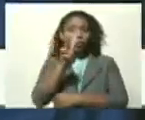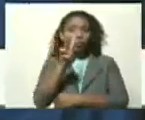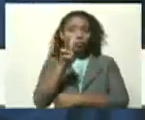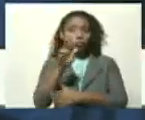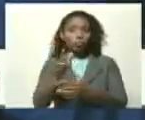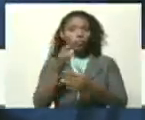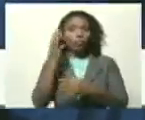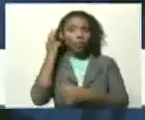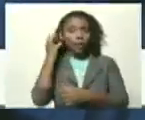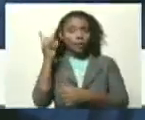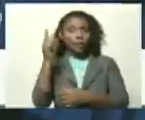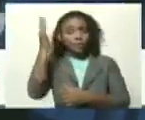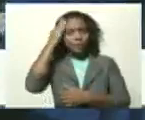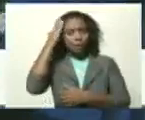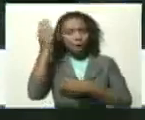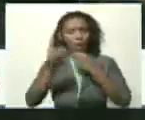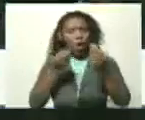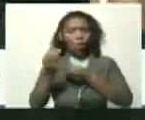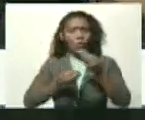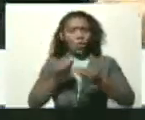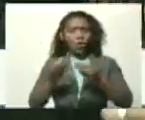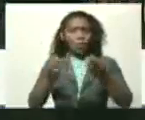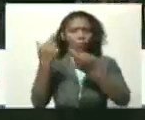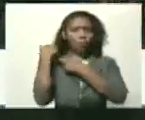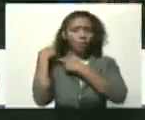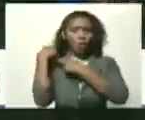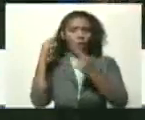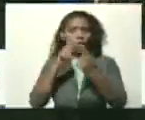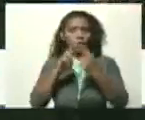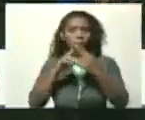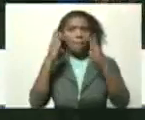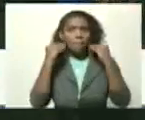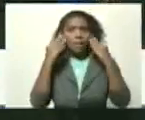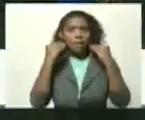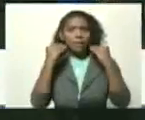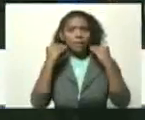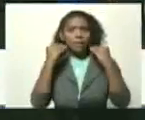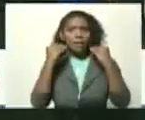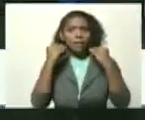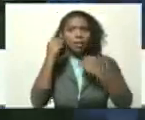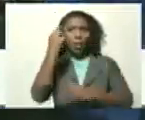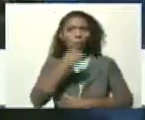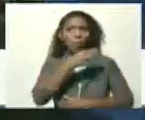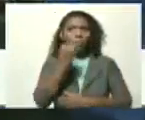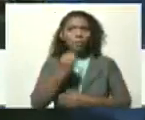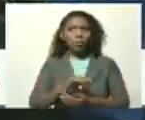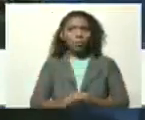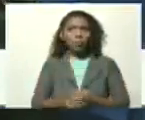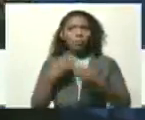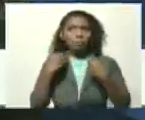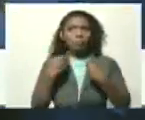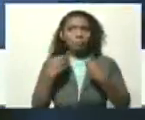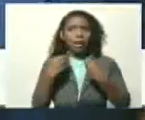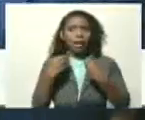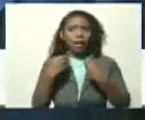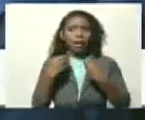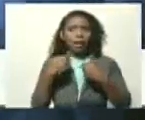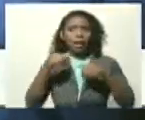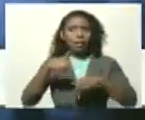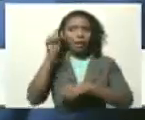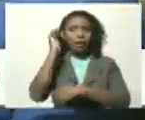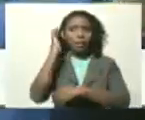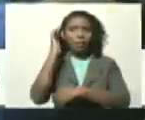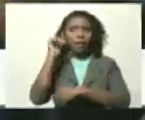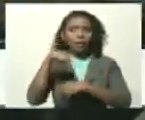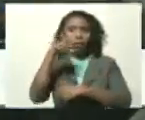sabrán tener el tino por su conocimiento, por su expertise y por su compromiso para que este Parlamento